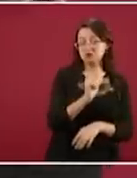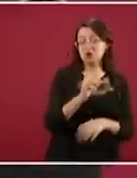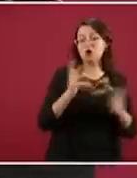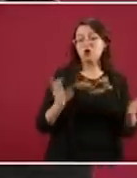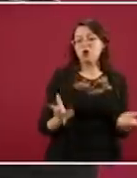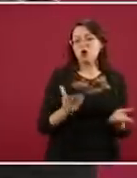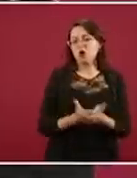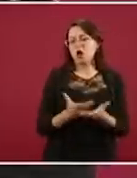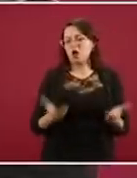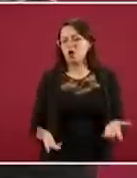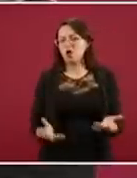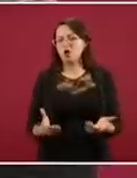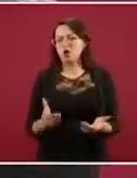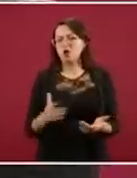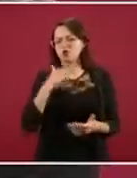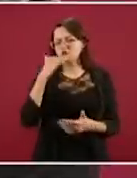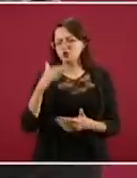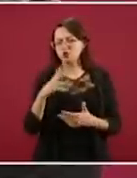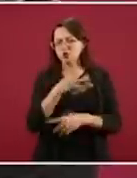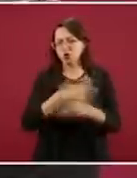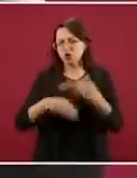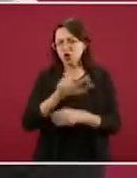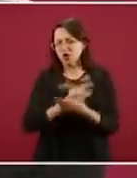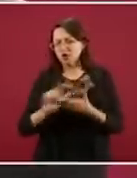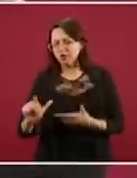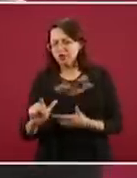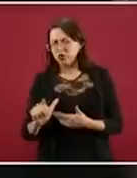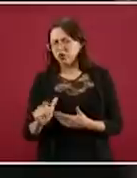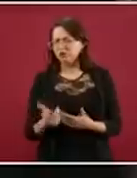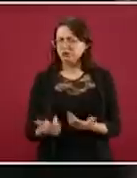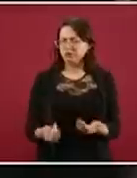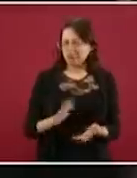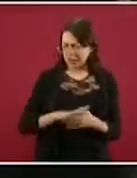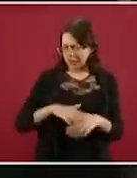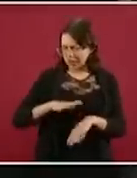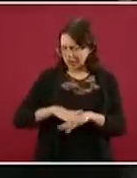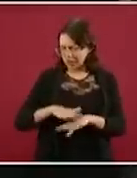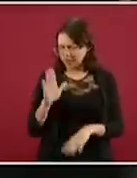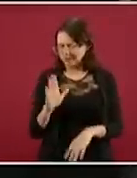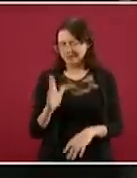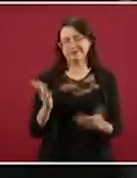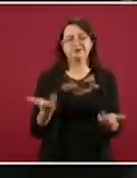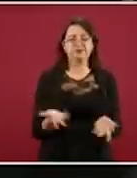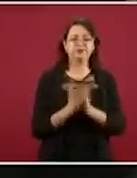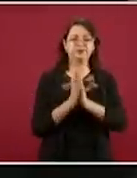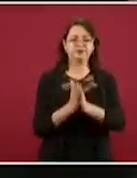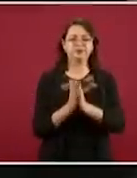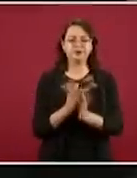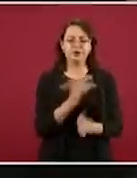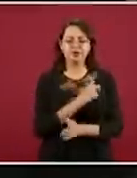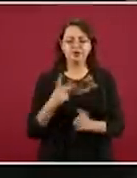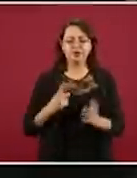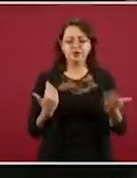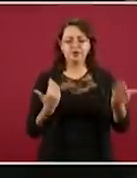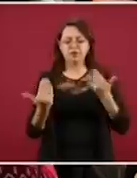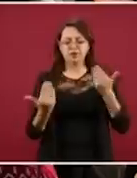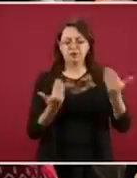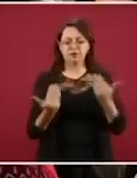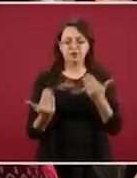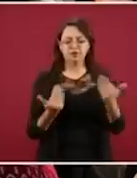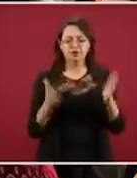o ahora hay más lavado de dinero que antes. Entonces, habría que ver. Ese es un